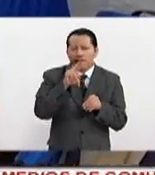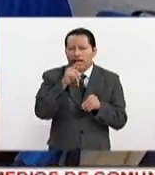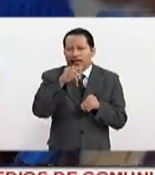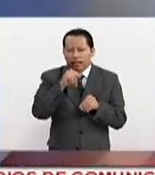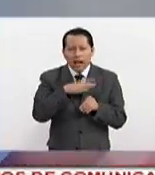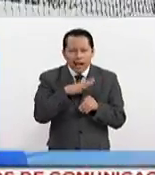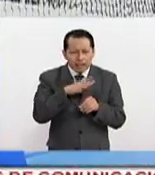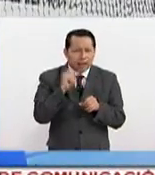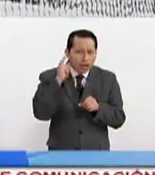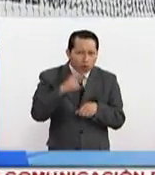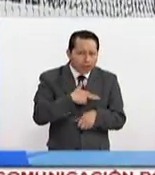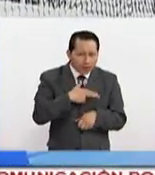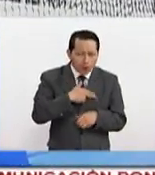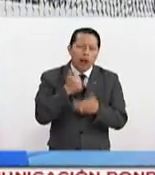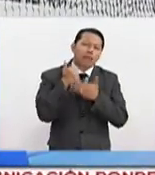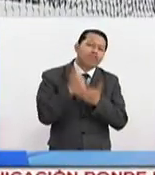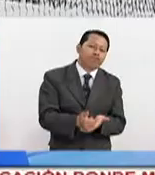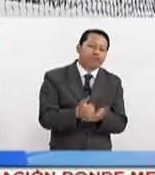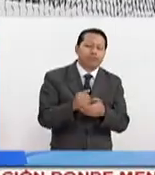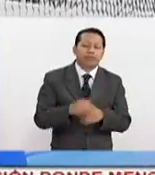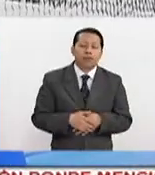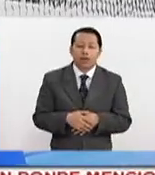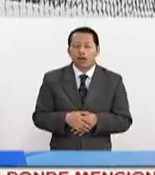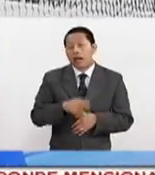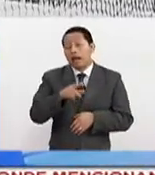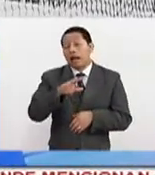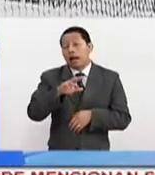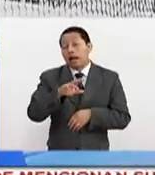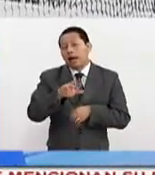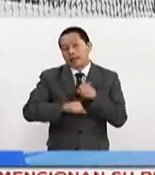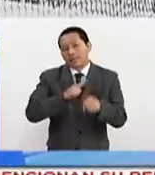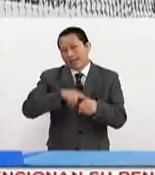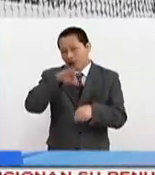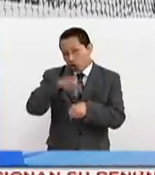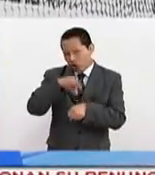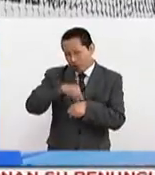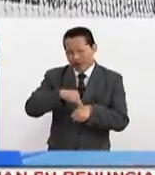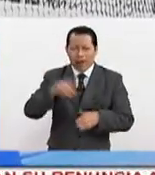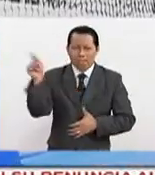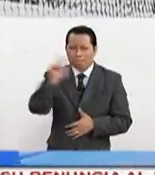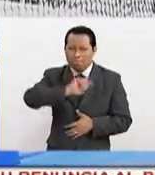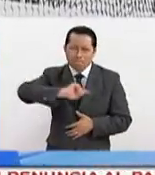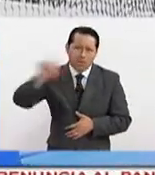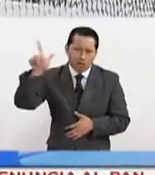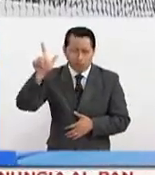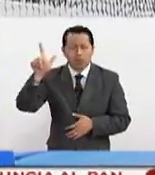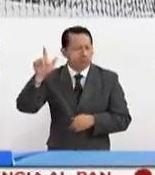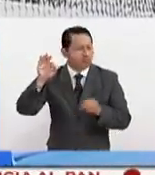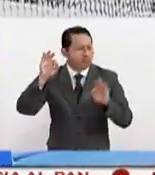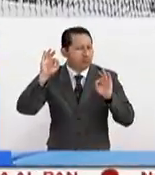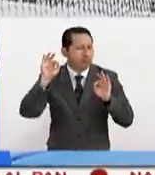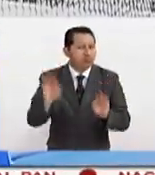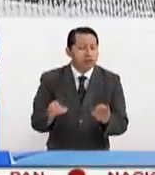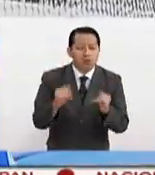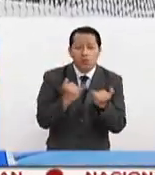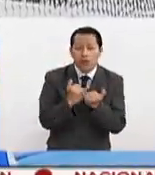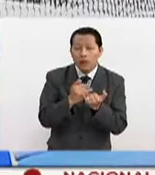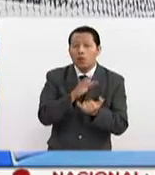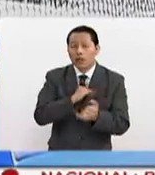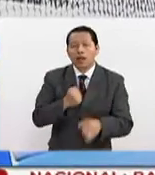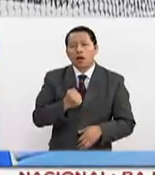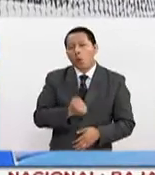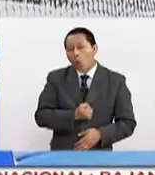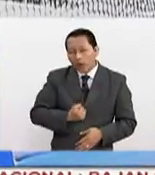cualquier tipo. Los mejores veterinarios del mundo, estamos hablando lo que se necesite para hacer ultrasonido, rayos